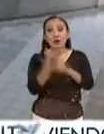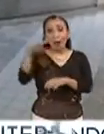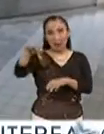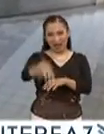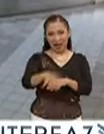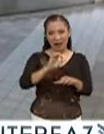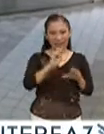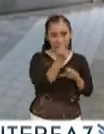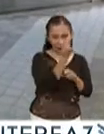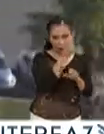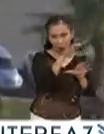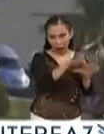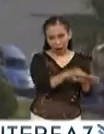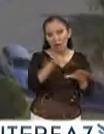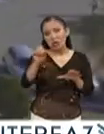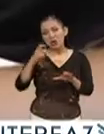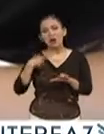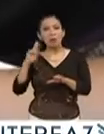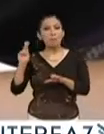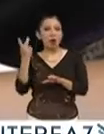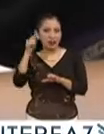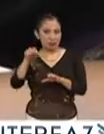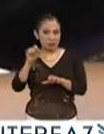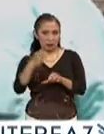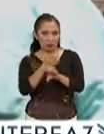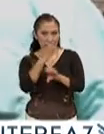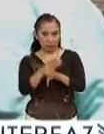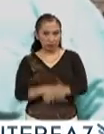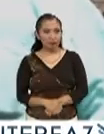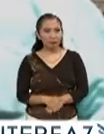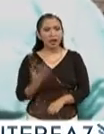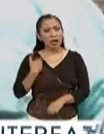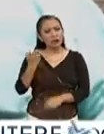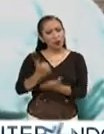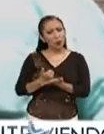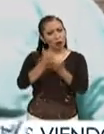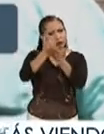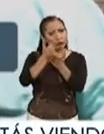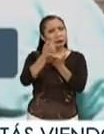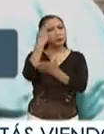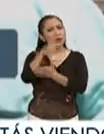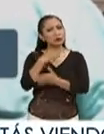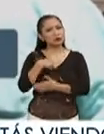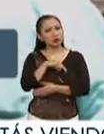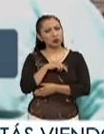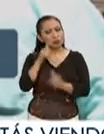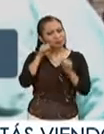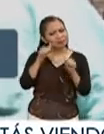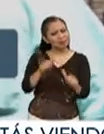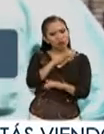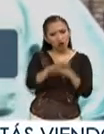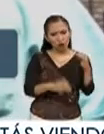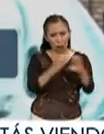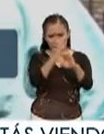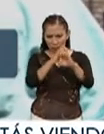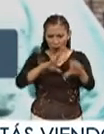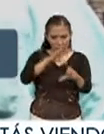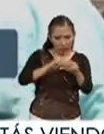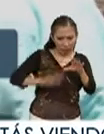tanto en el modelo tecnológico como politécnico en este estado. Eso nos ha permitido que también podamos atender todo el